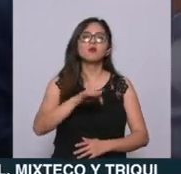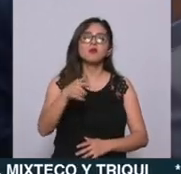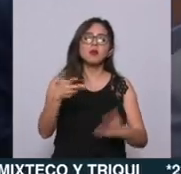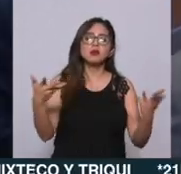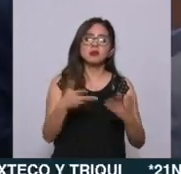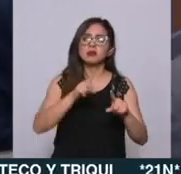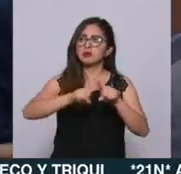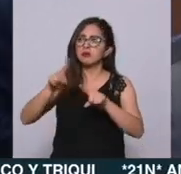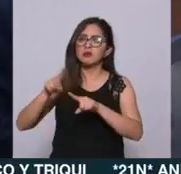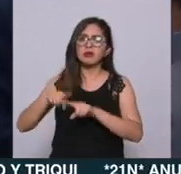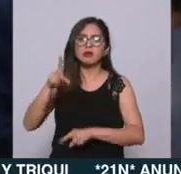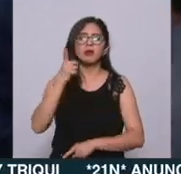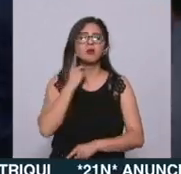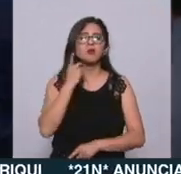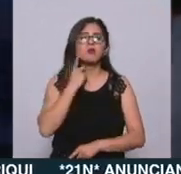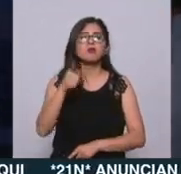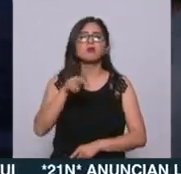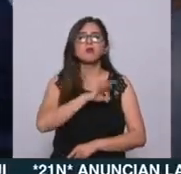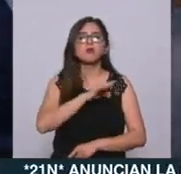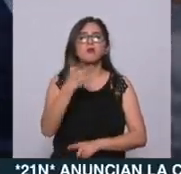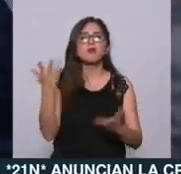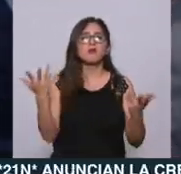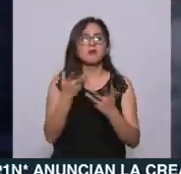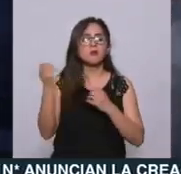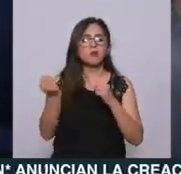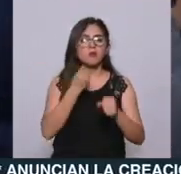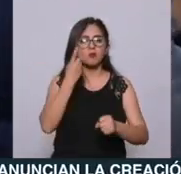los diputados locales tengan la posibilidad de